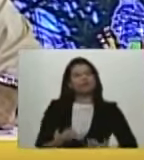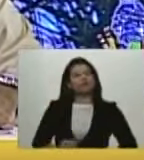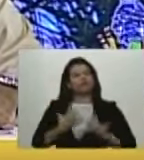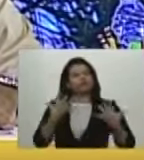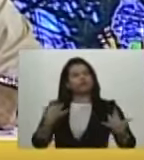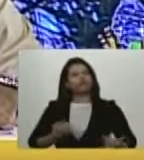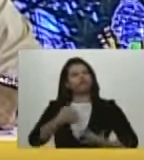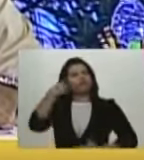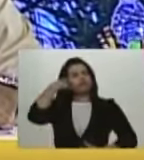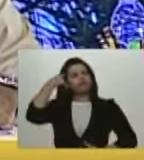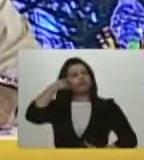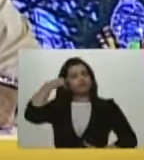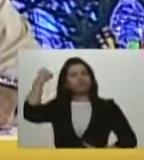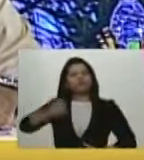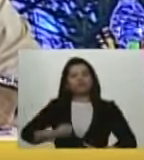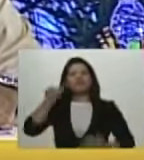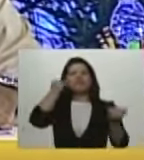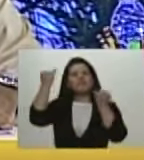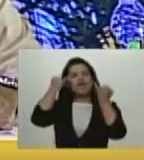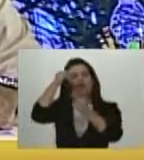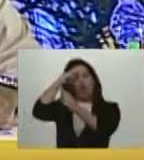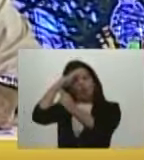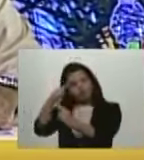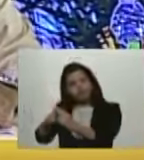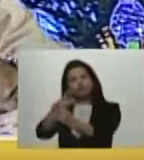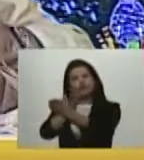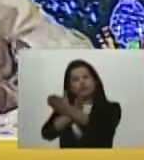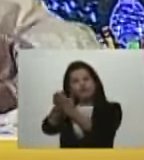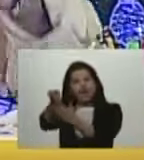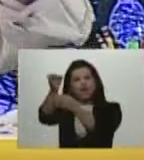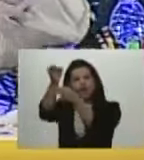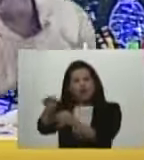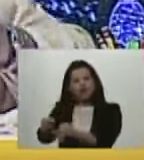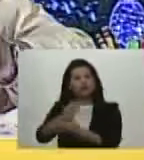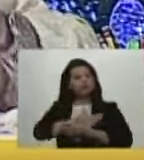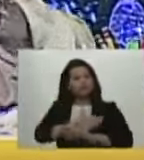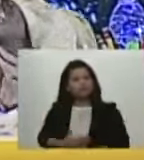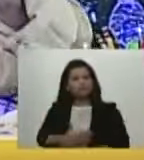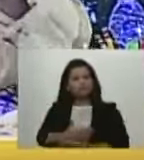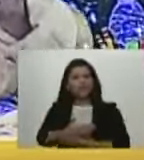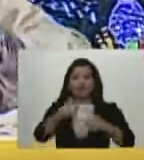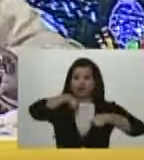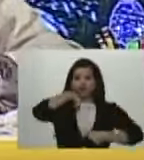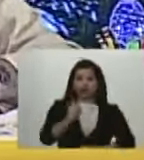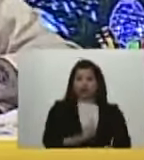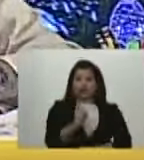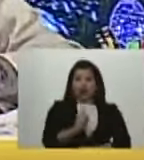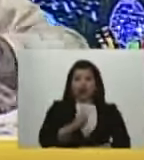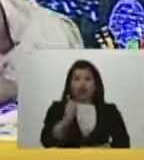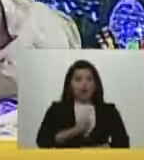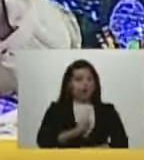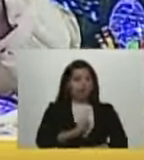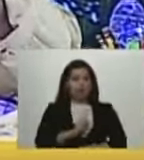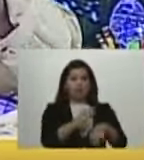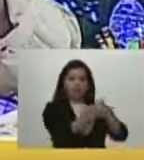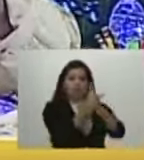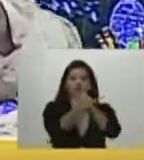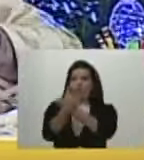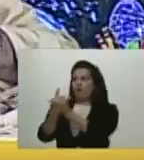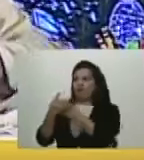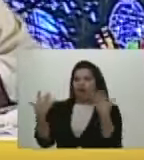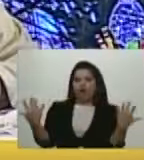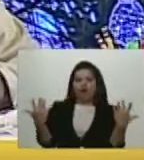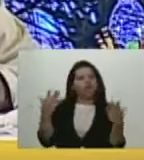de ser leal a la causa a la que ha entregado su vida, así quede solo frente a las circunstancias que la vida